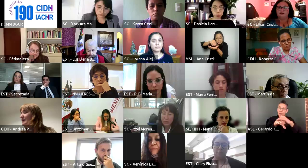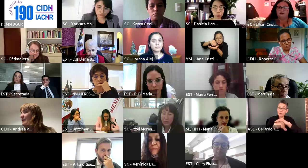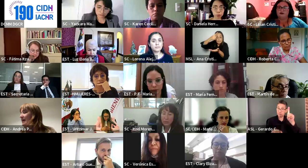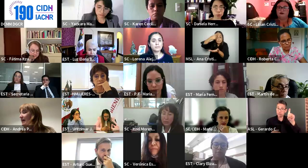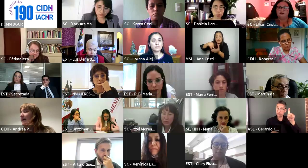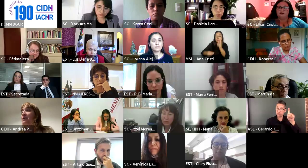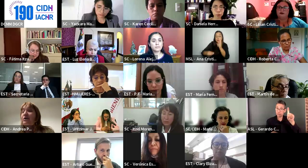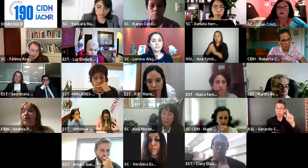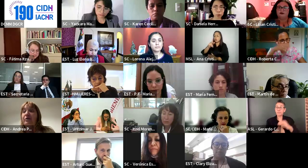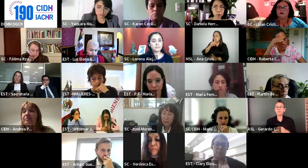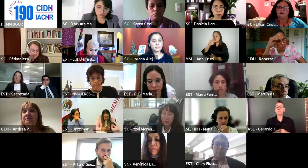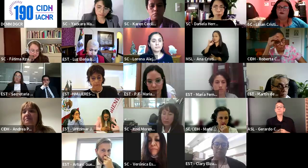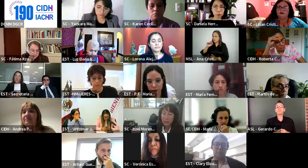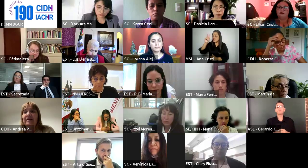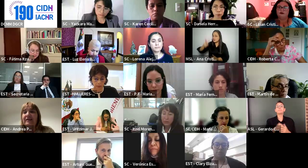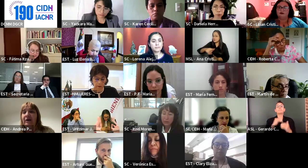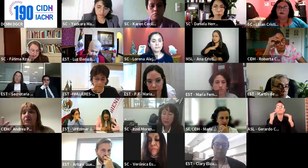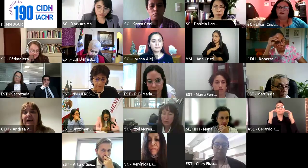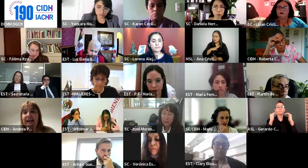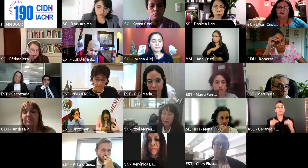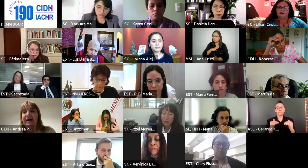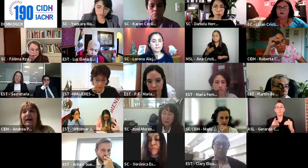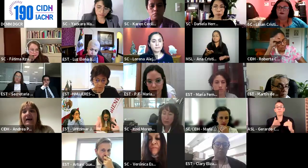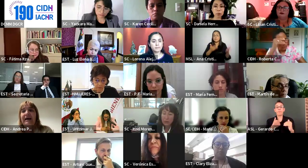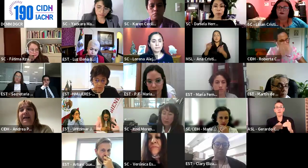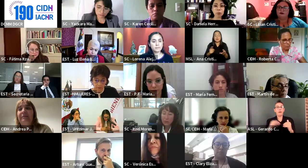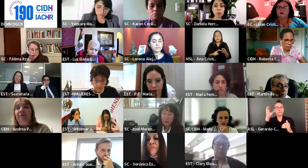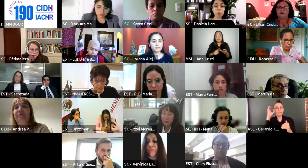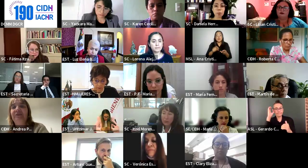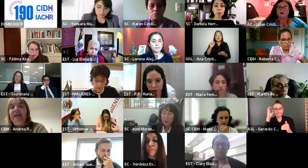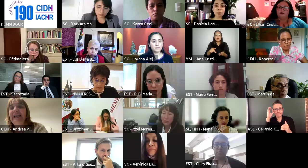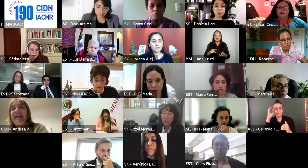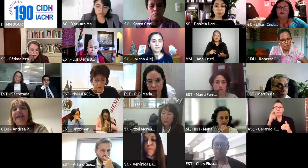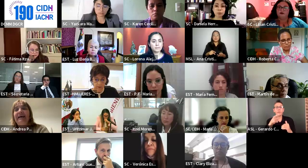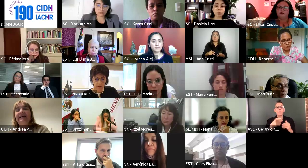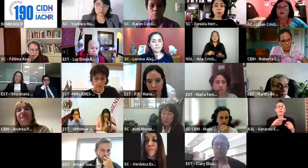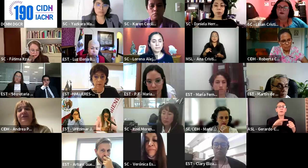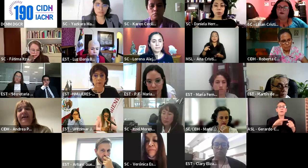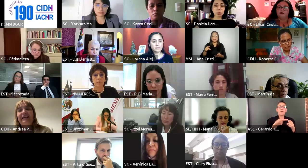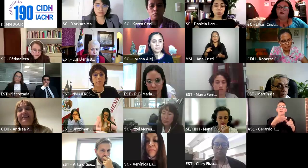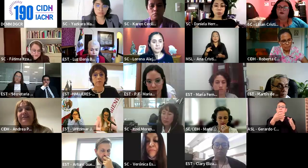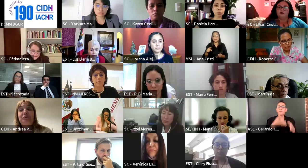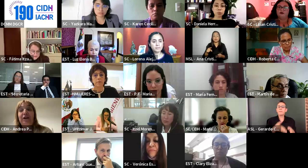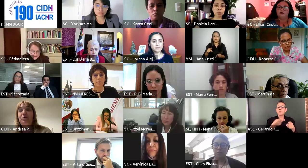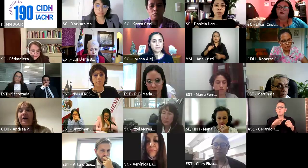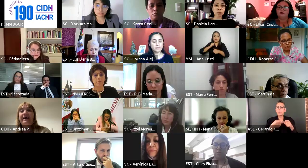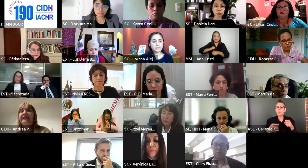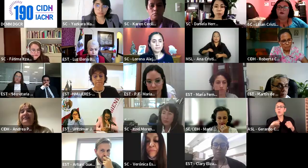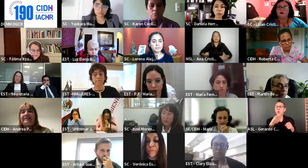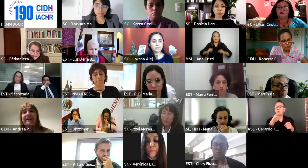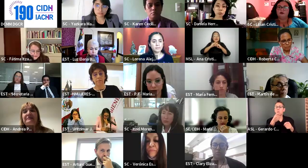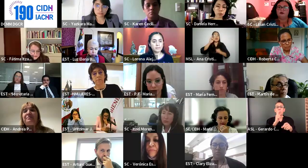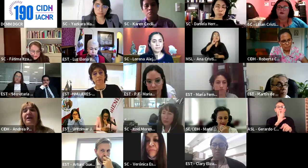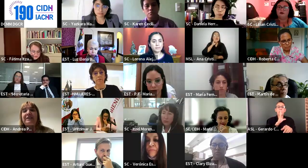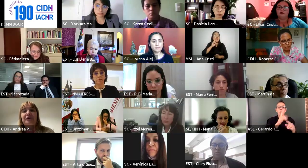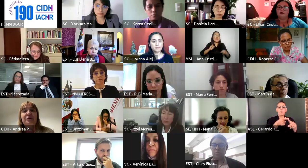justicia. Luego, escuchar a la profesional, a autoridades del Instituto de las Mujeres